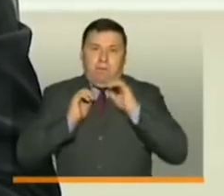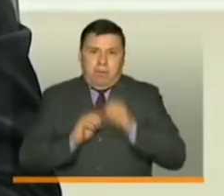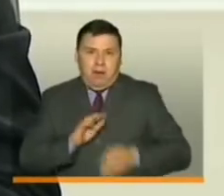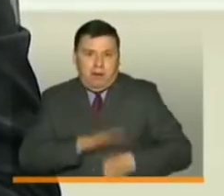adelante